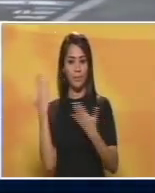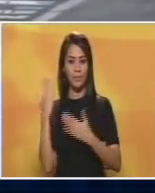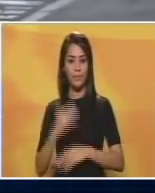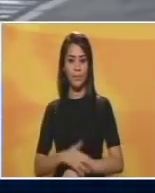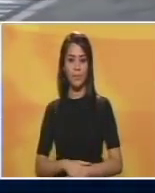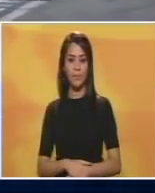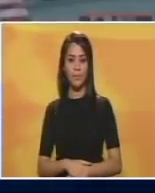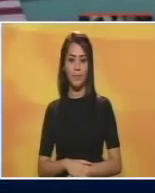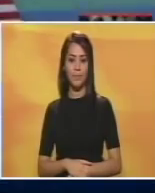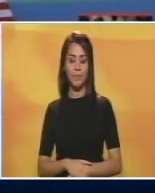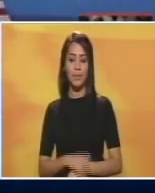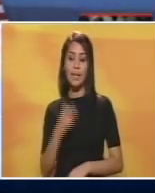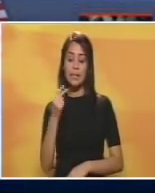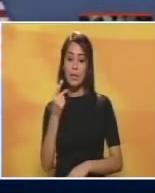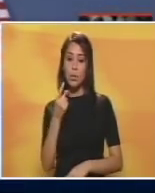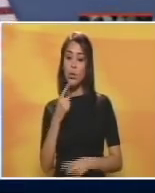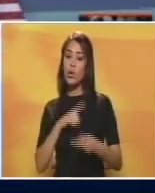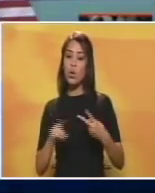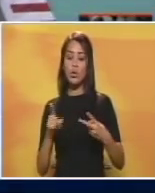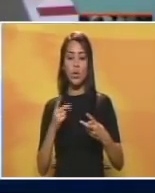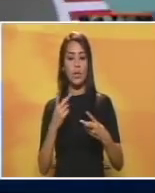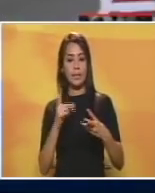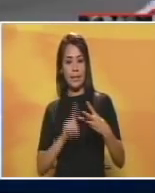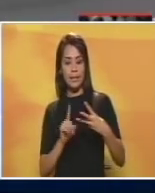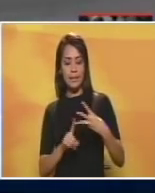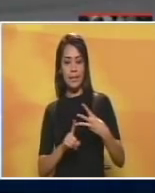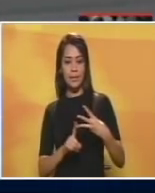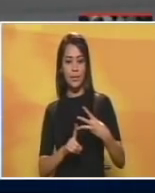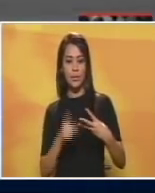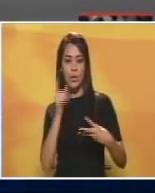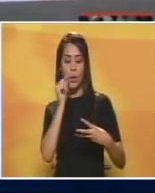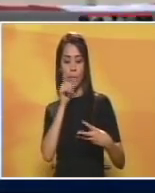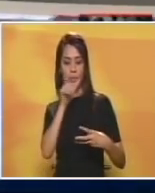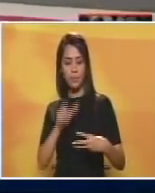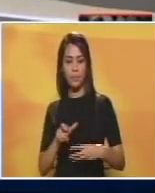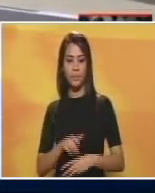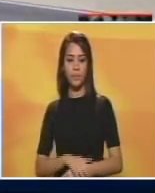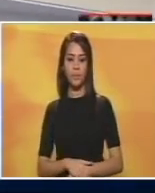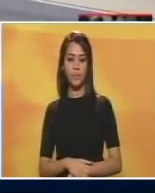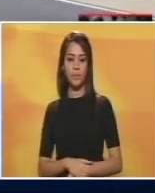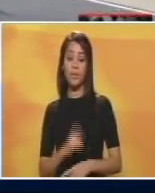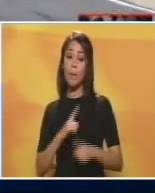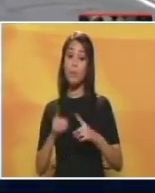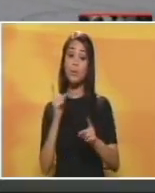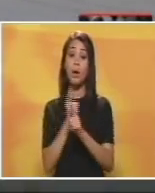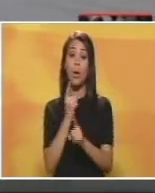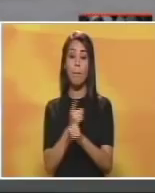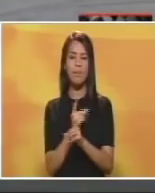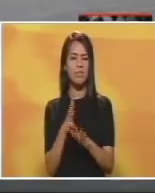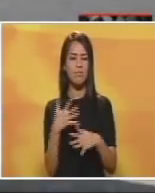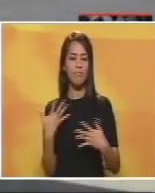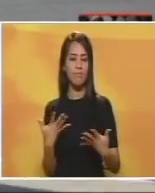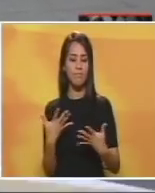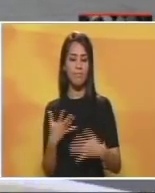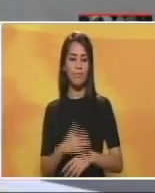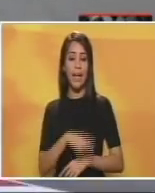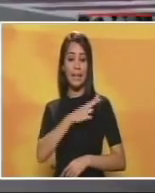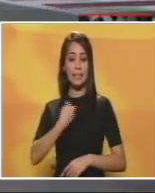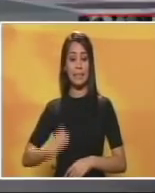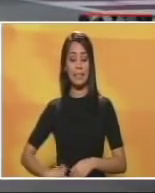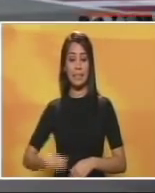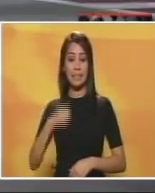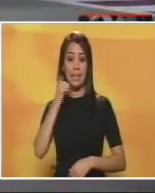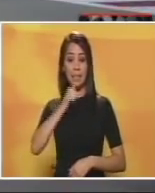Raikkonen. Segundo fue Valtteri Bottas y tercero el campeón Lewis Hamilton, ambos de Mercedes. La próxima carrera en China este fin de